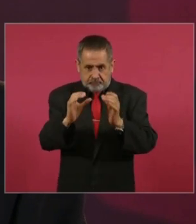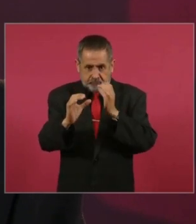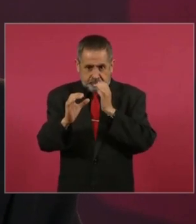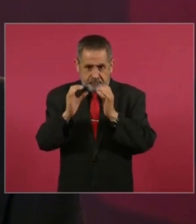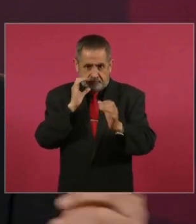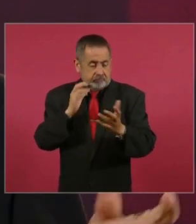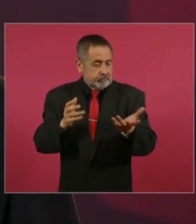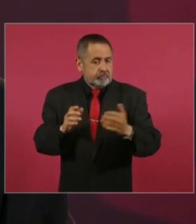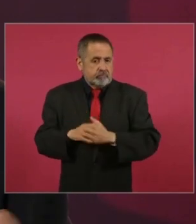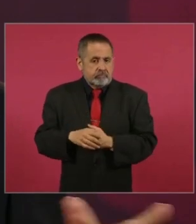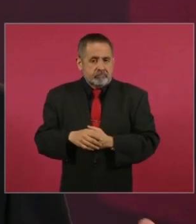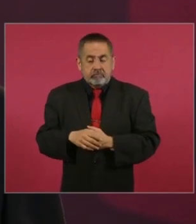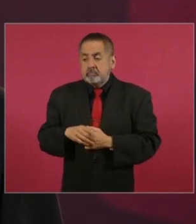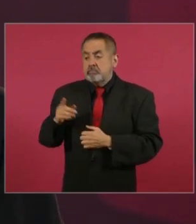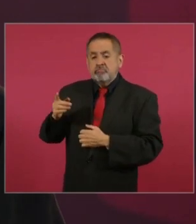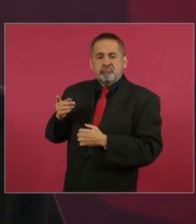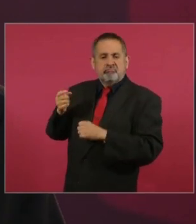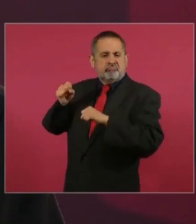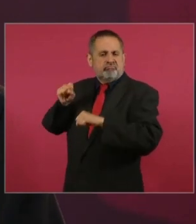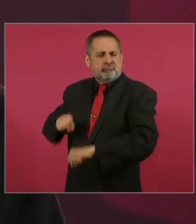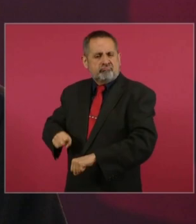En la dictadura no,